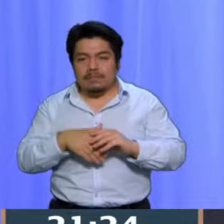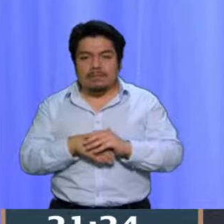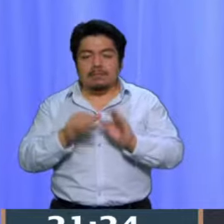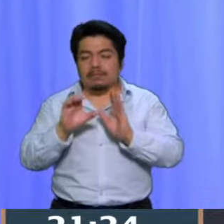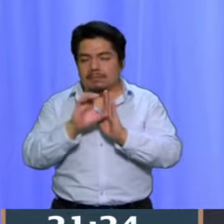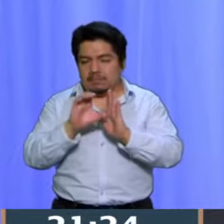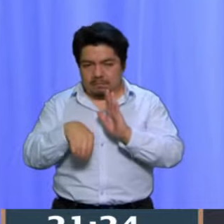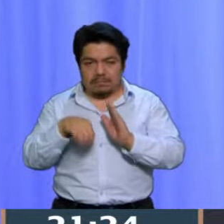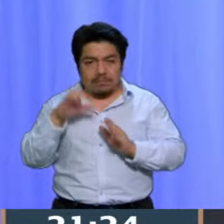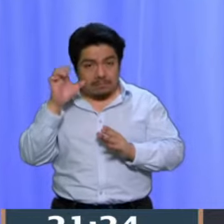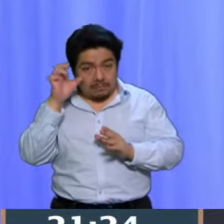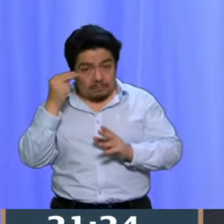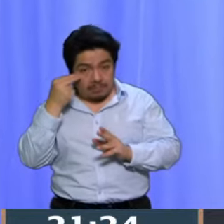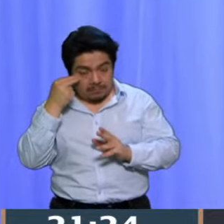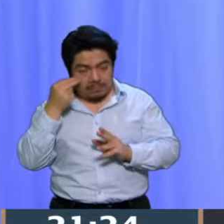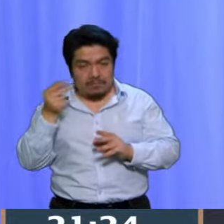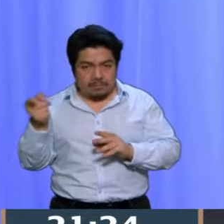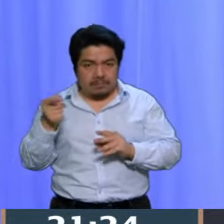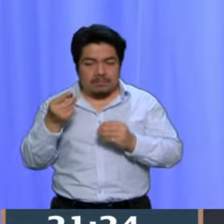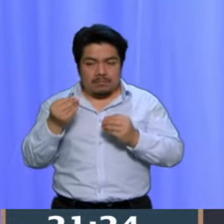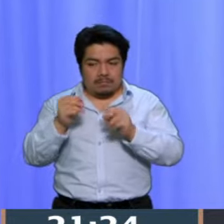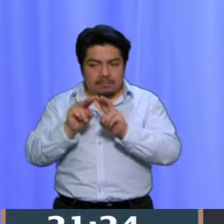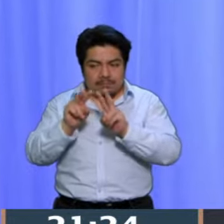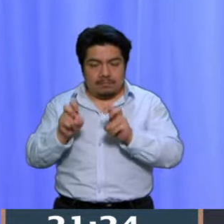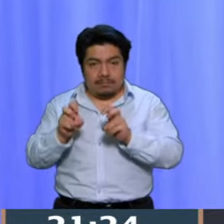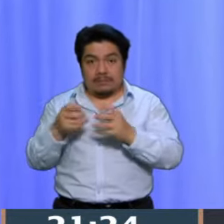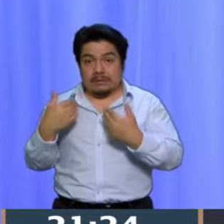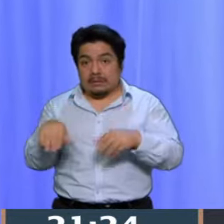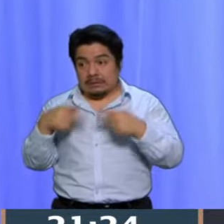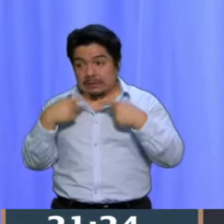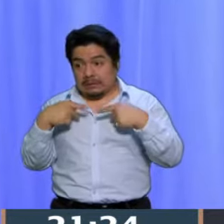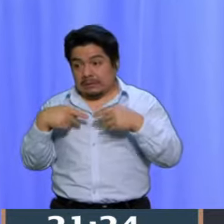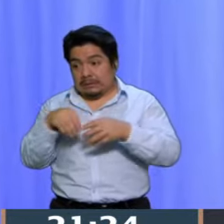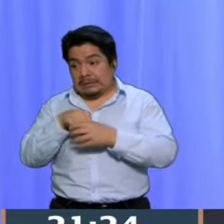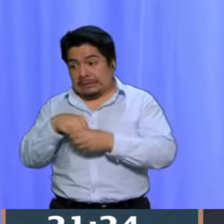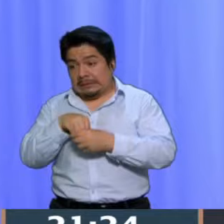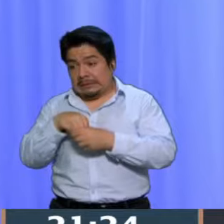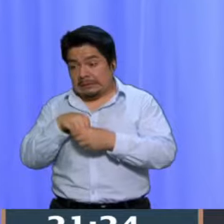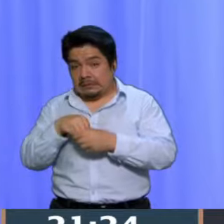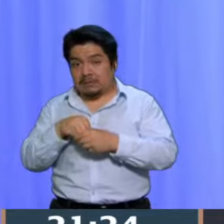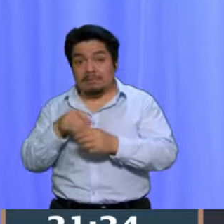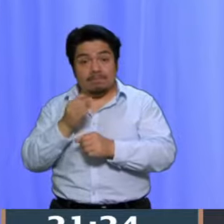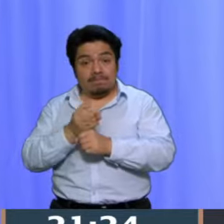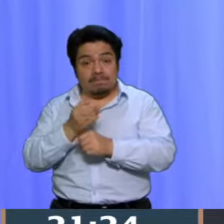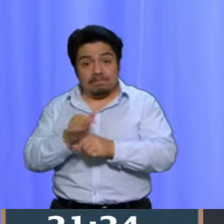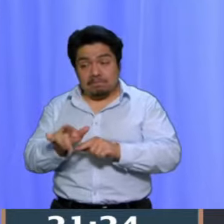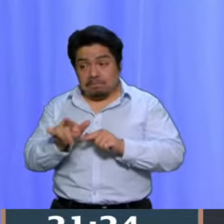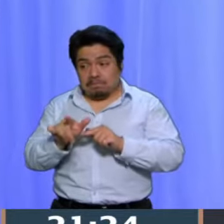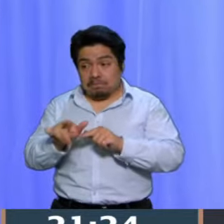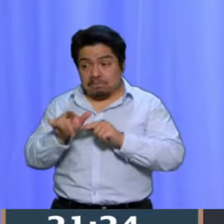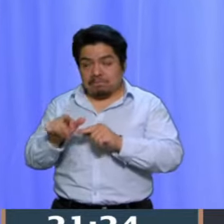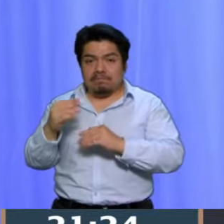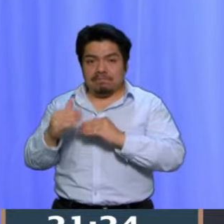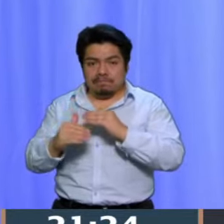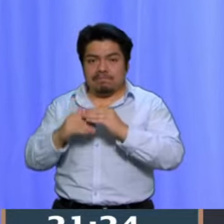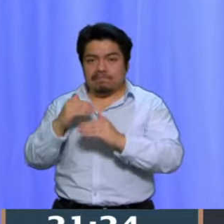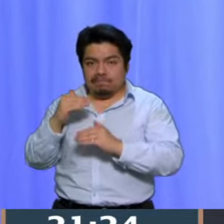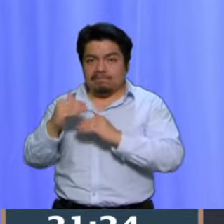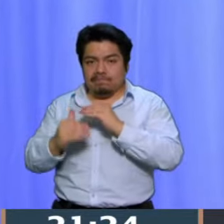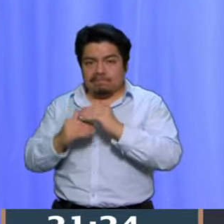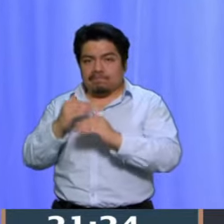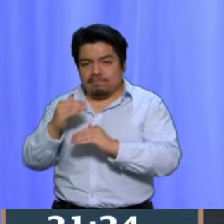por ejemplo, ¿no? Que hay ahí hay un tema demográfico que tú dices, bueno, con tanta población y aún así lo que pasa es que han avanzado a ser cada